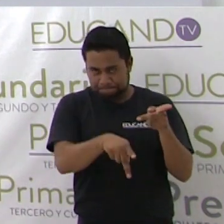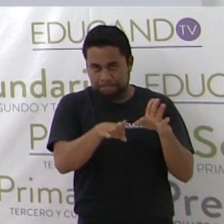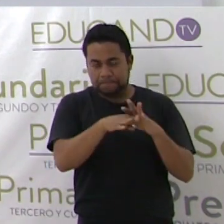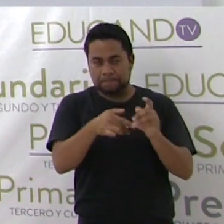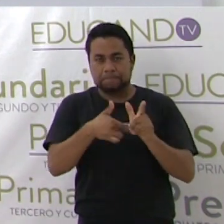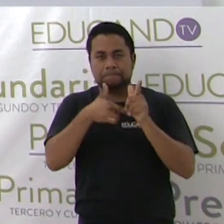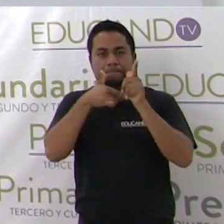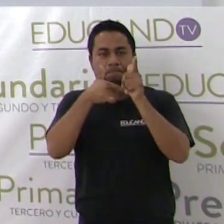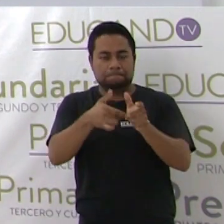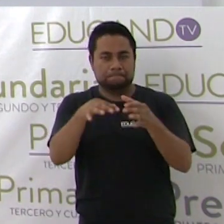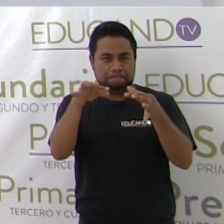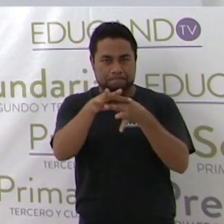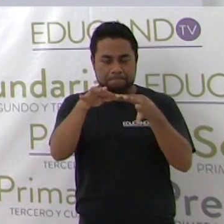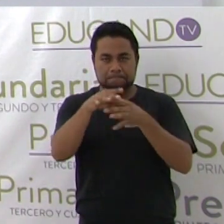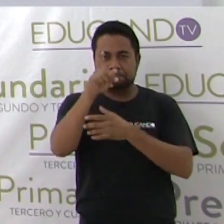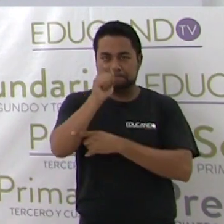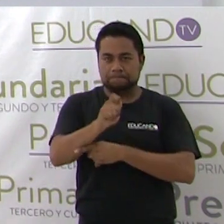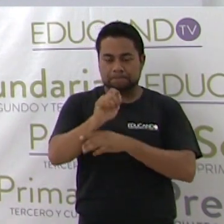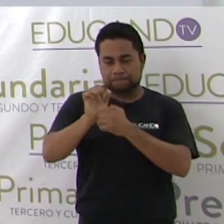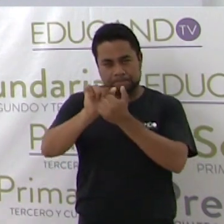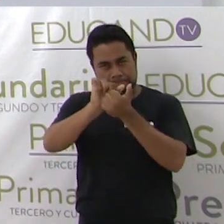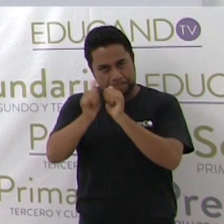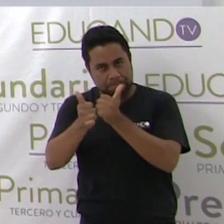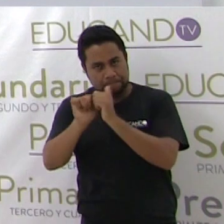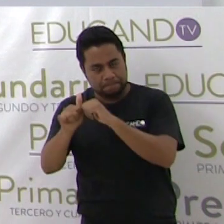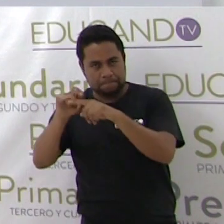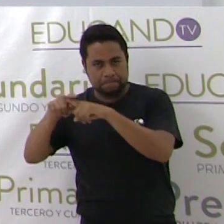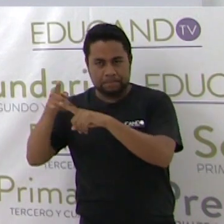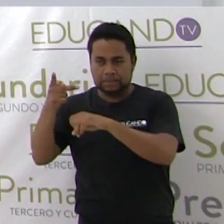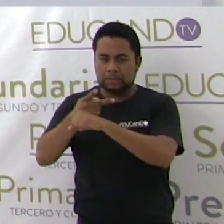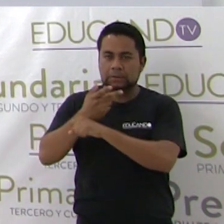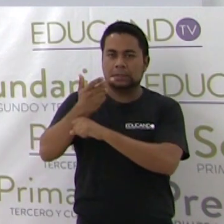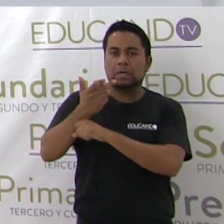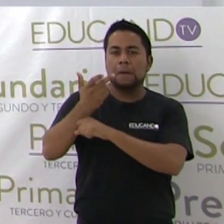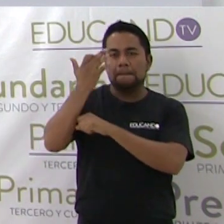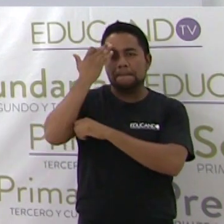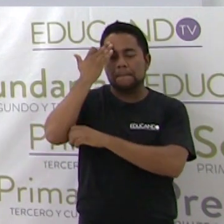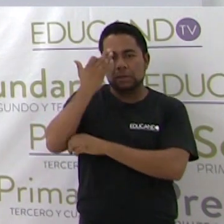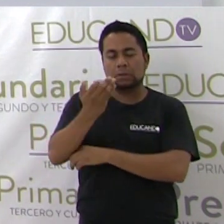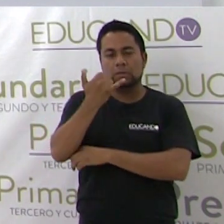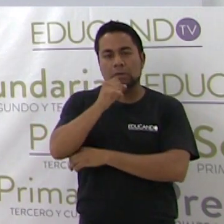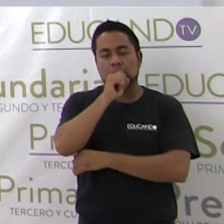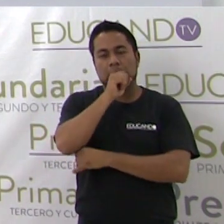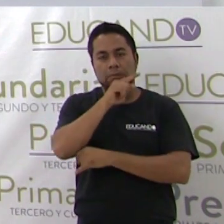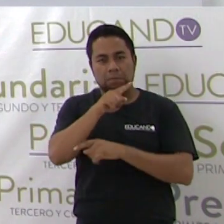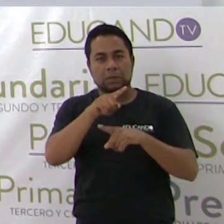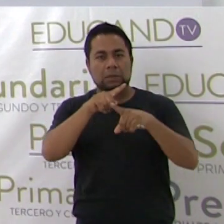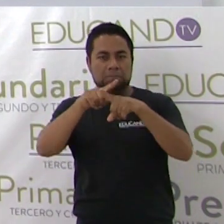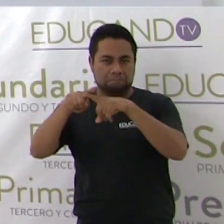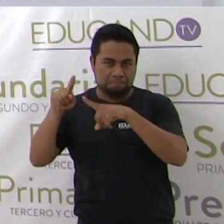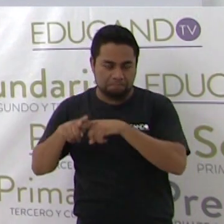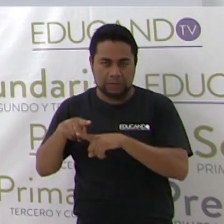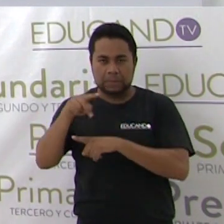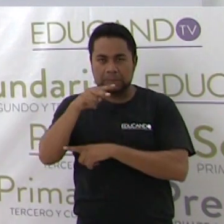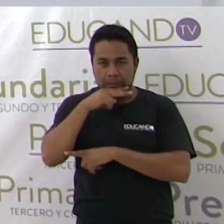seguir hablando de lo que es la conjugación del pasado y también de algunos verbos que nos van a